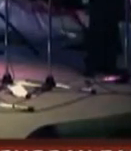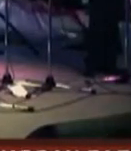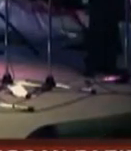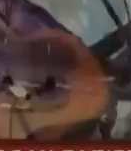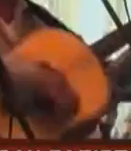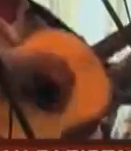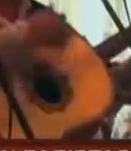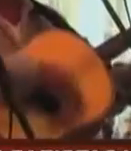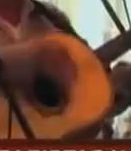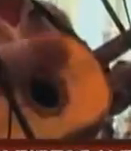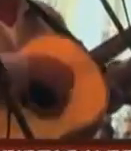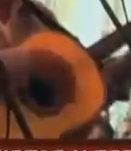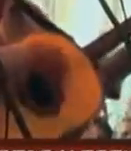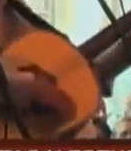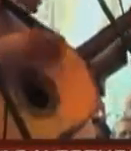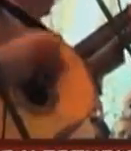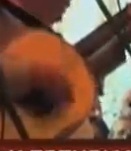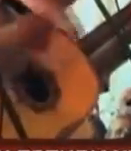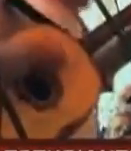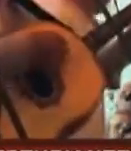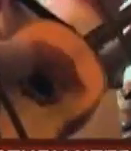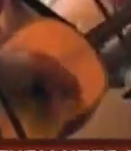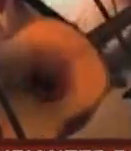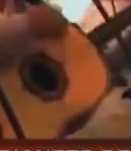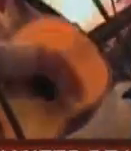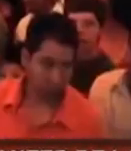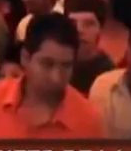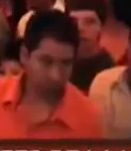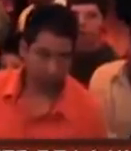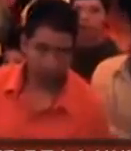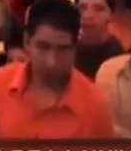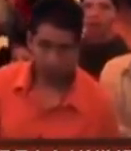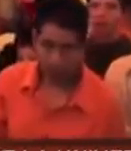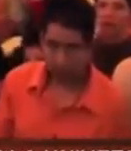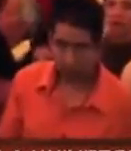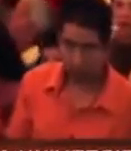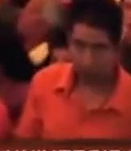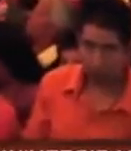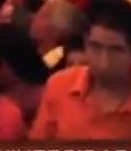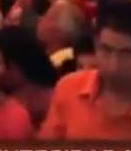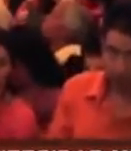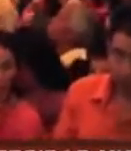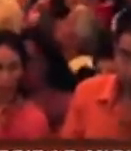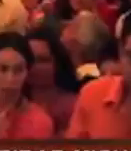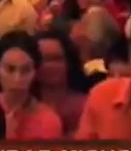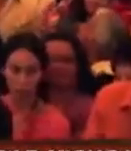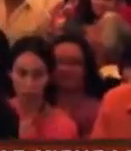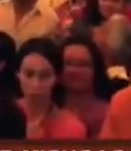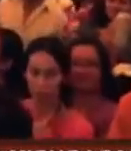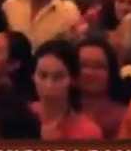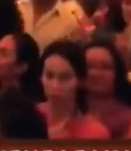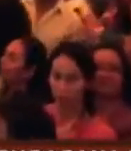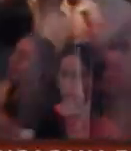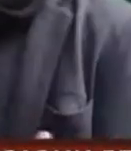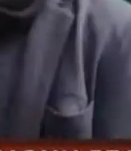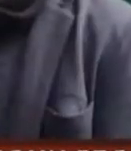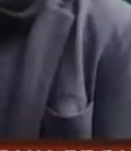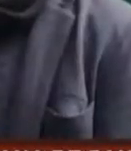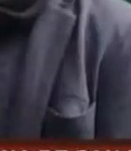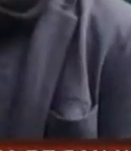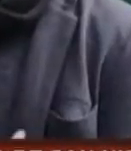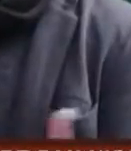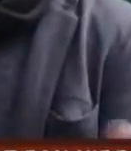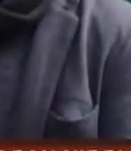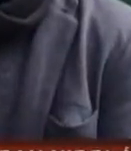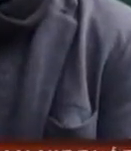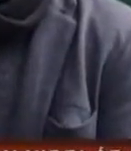16 de octubre. La parte musical vinculada con la dancística es nuestro otro eje fundamental y lo hacemos así